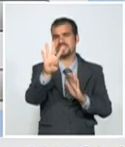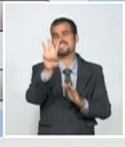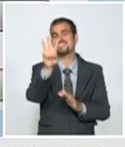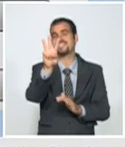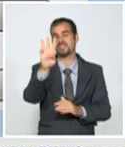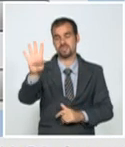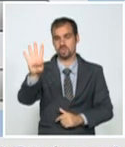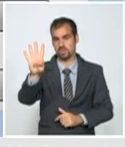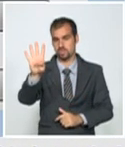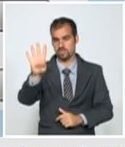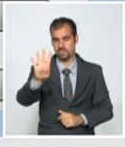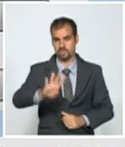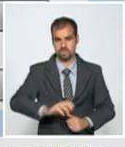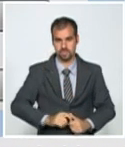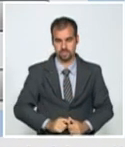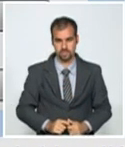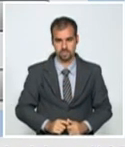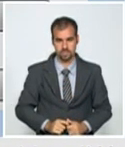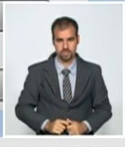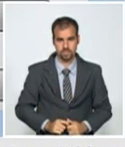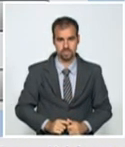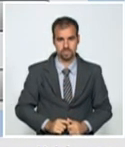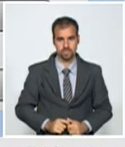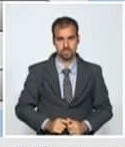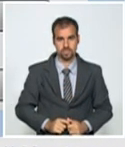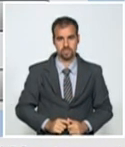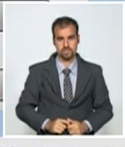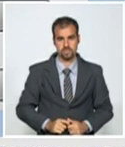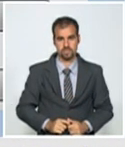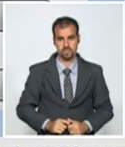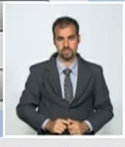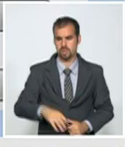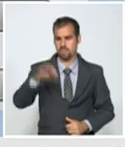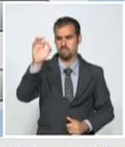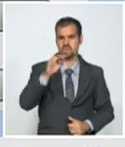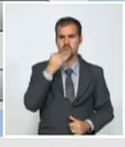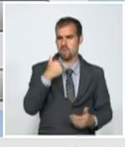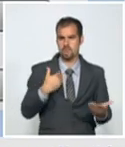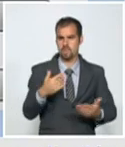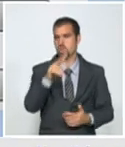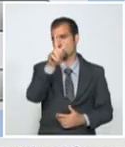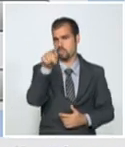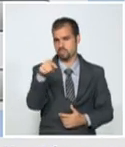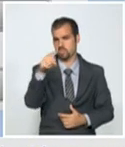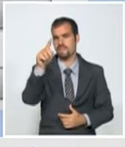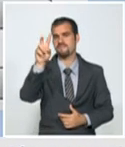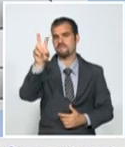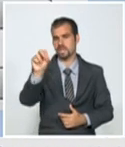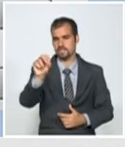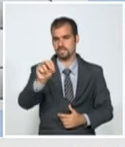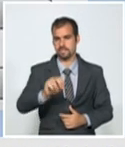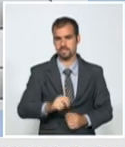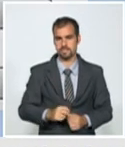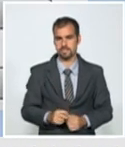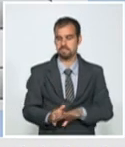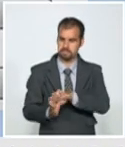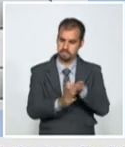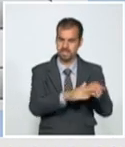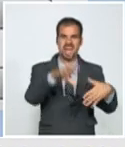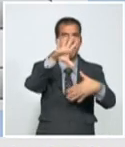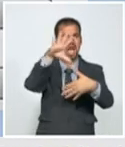2.761.434 fallecidos, letalidad de 2,20. Las Américas, epicentro de la